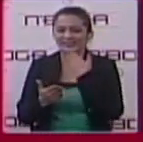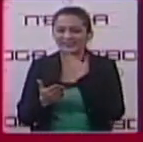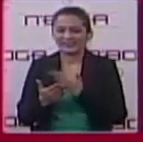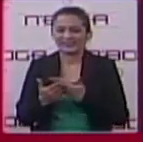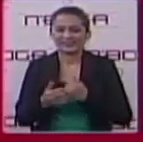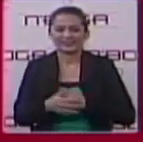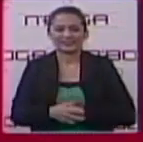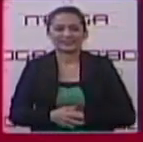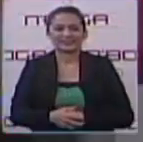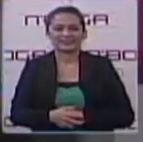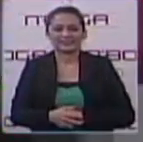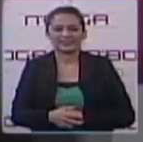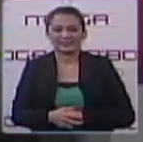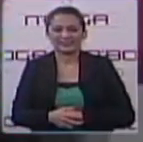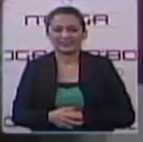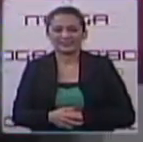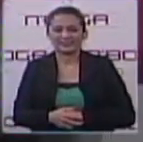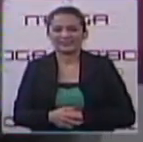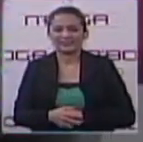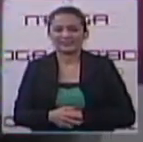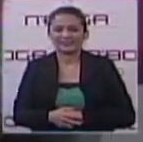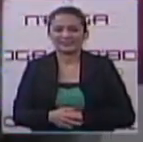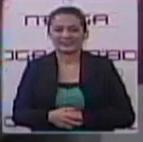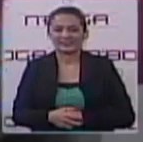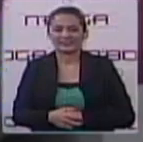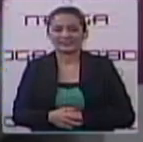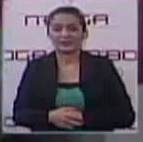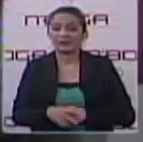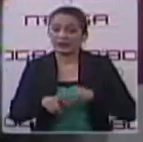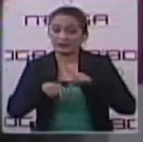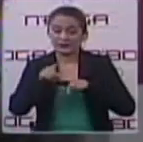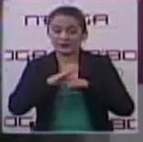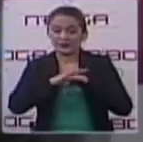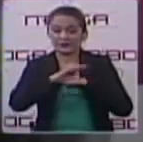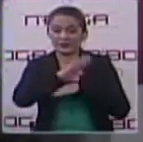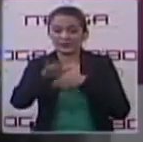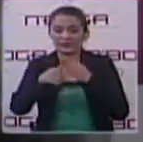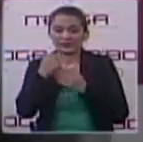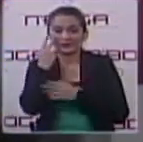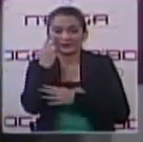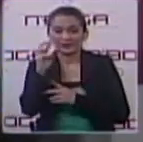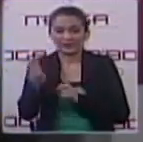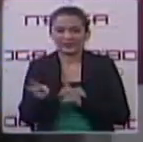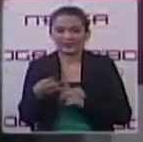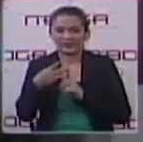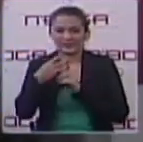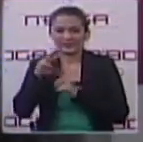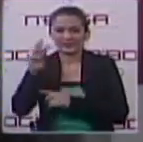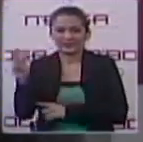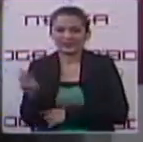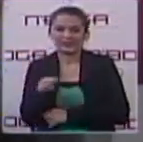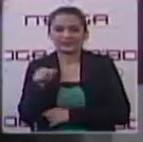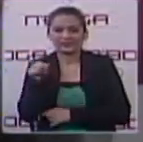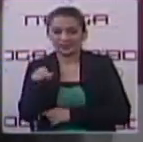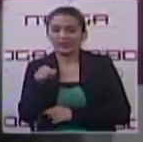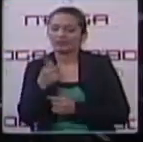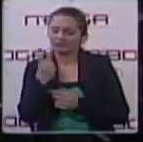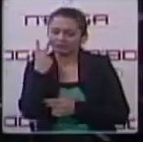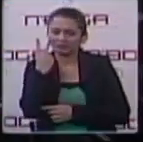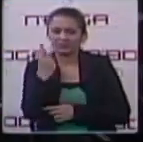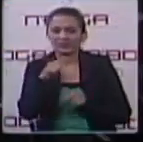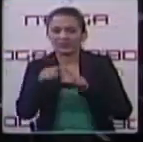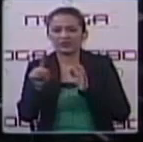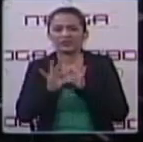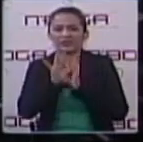encantada amigos invitamos aedes a visitar nuestra página web ya que podrán compartir nuestras notas a través del